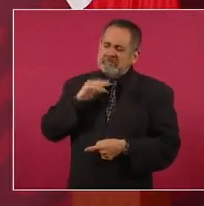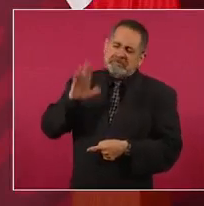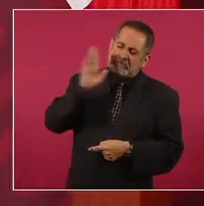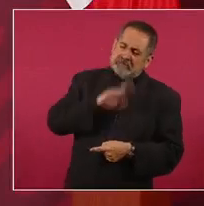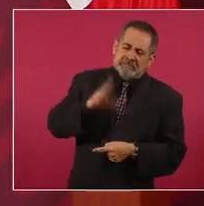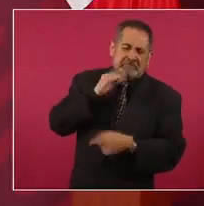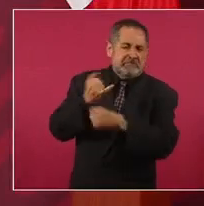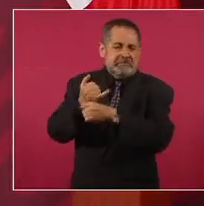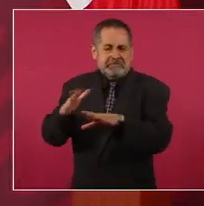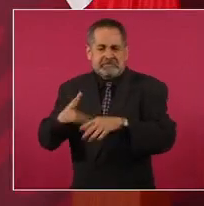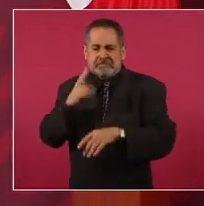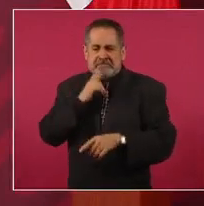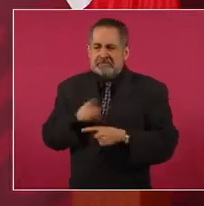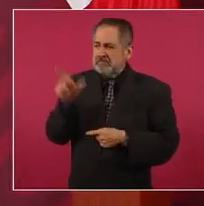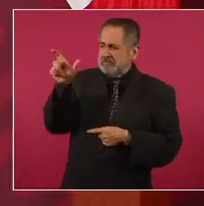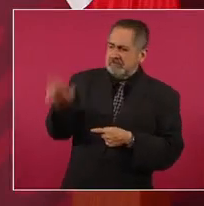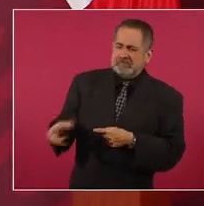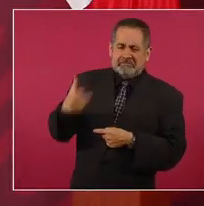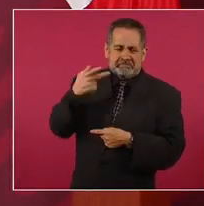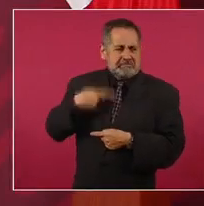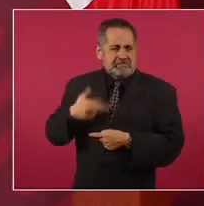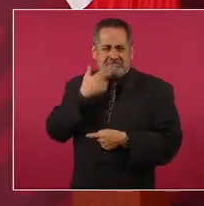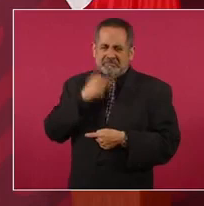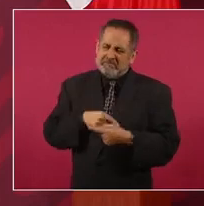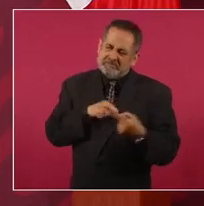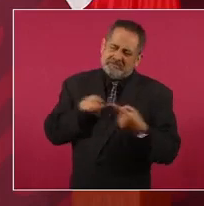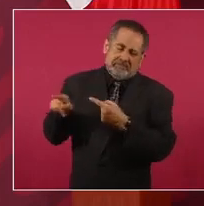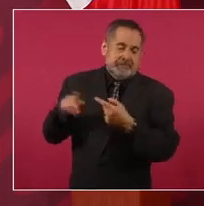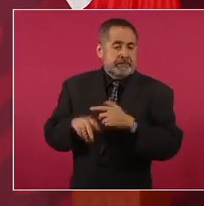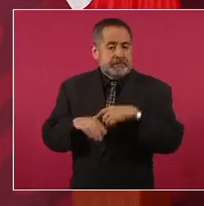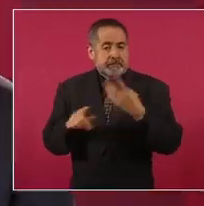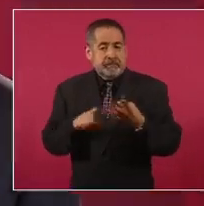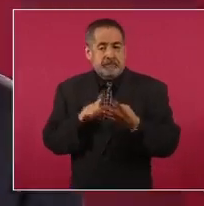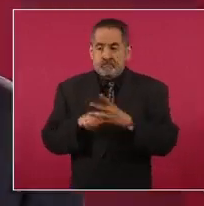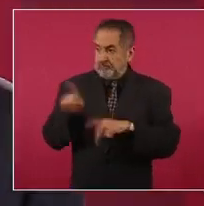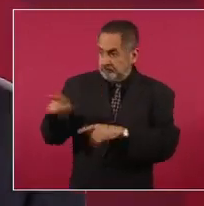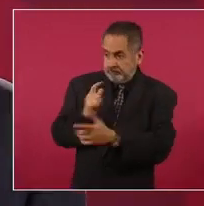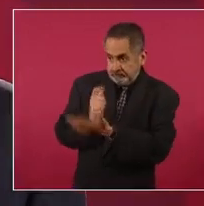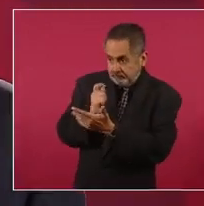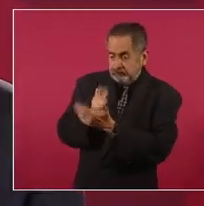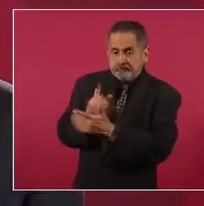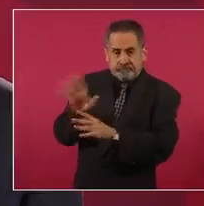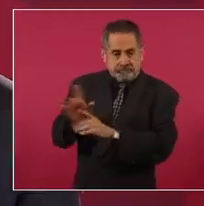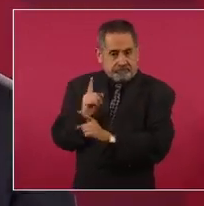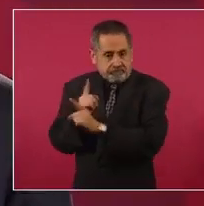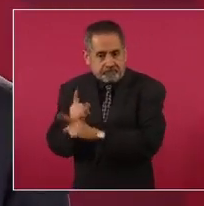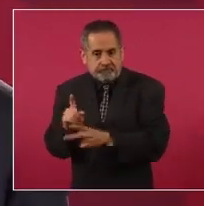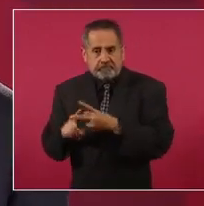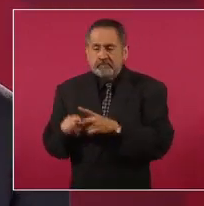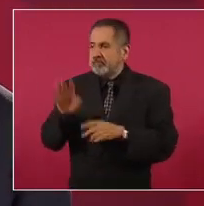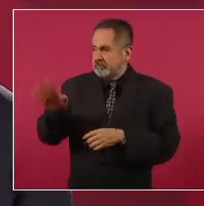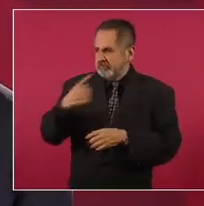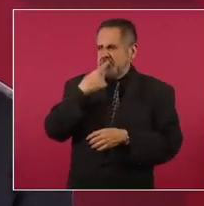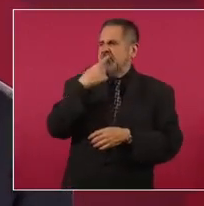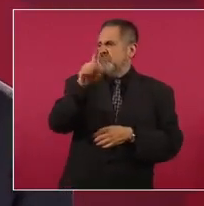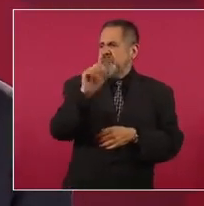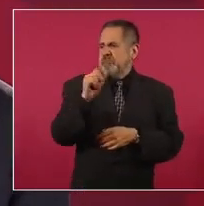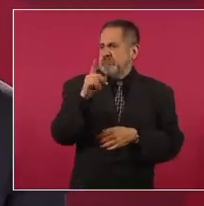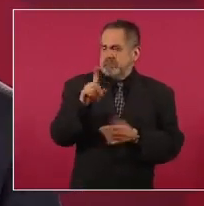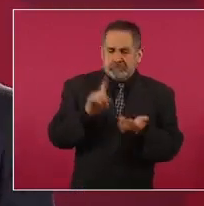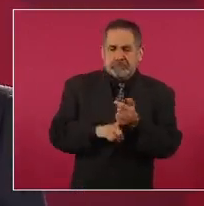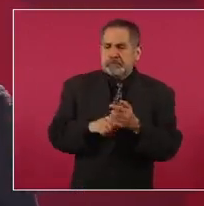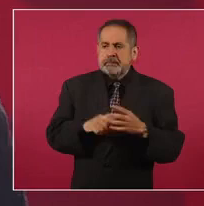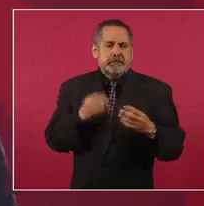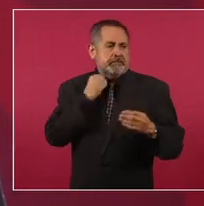personas, a todos los trabajos realizados. De ahí pasamos al amedrentamiento, las solicitudes de amparo contra el informe y el amago